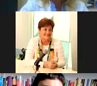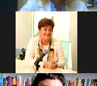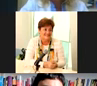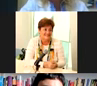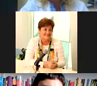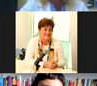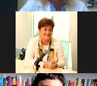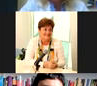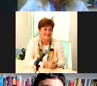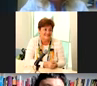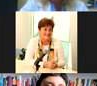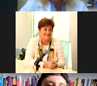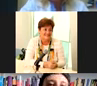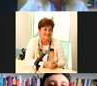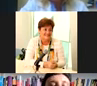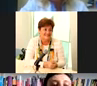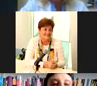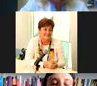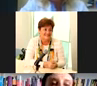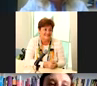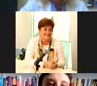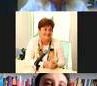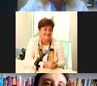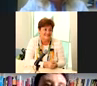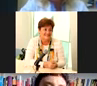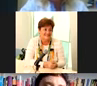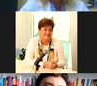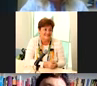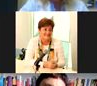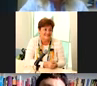ser financiadas ni acompañadas por ningún donante. Entonces, como las consideramos